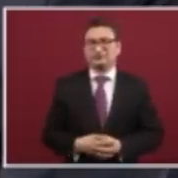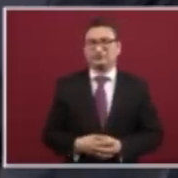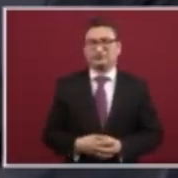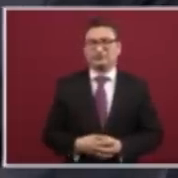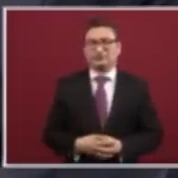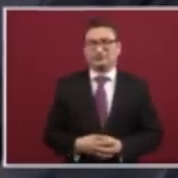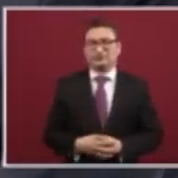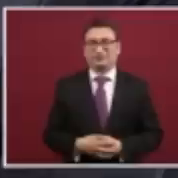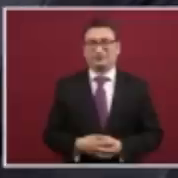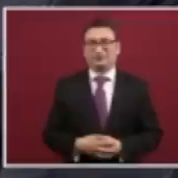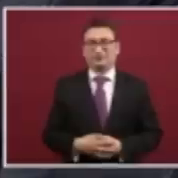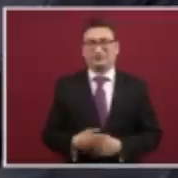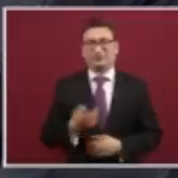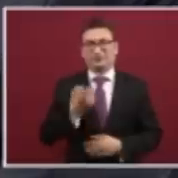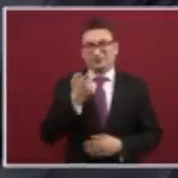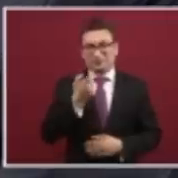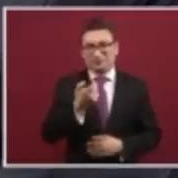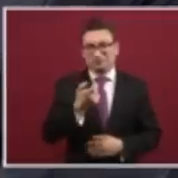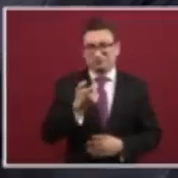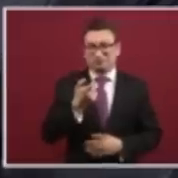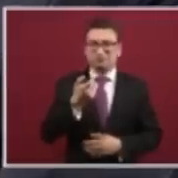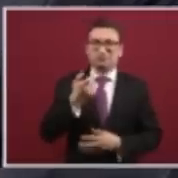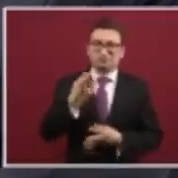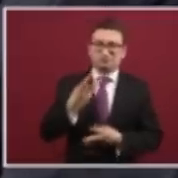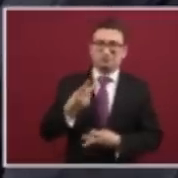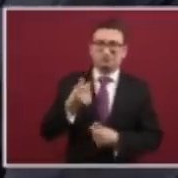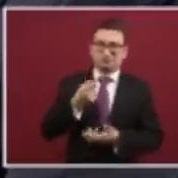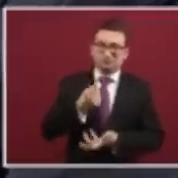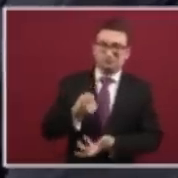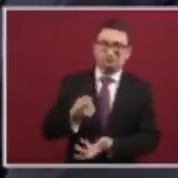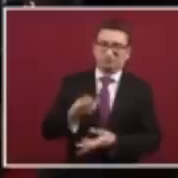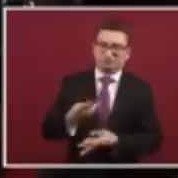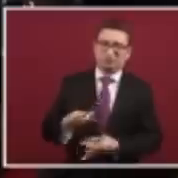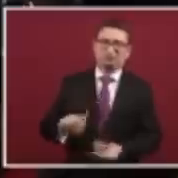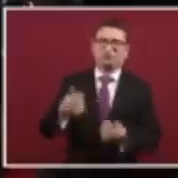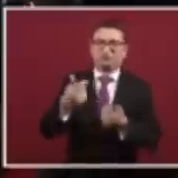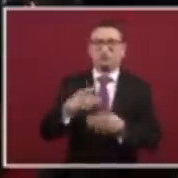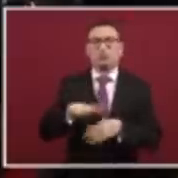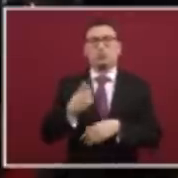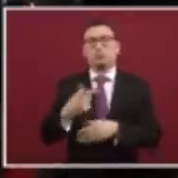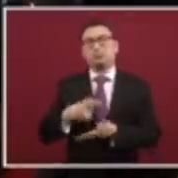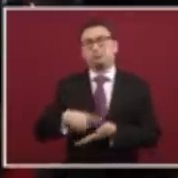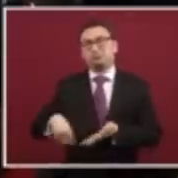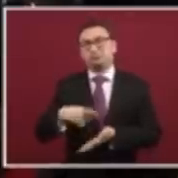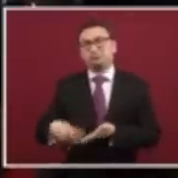se perdía la hacienda pública, el presupuesto público, pues perdía